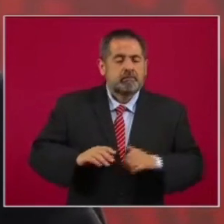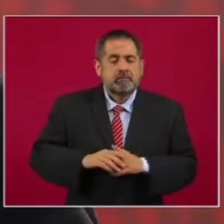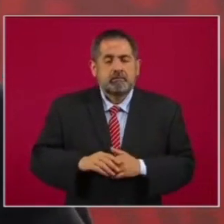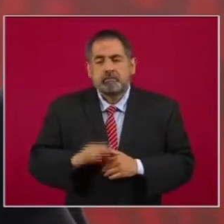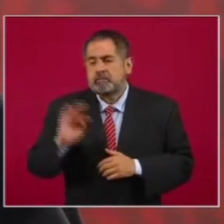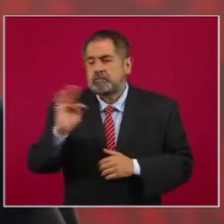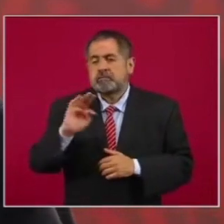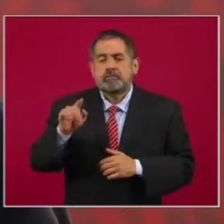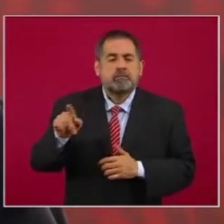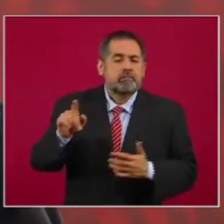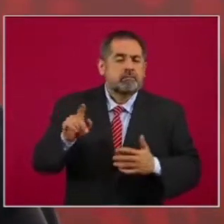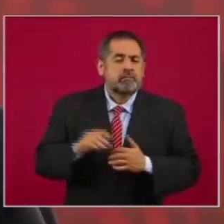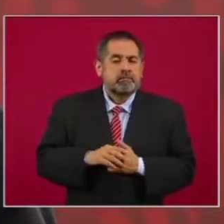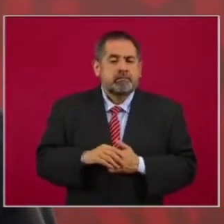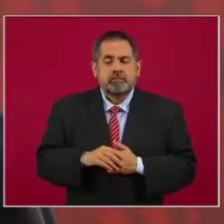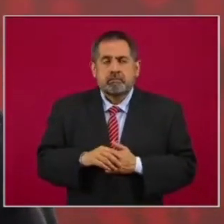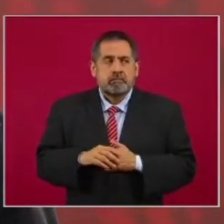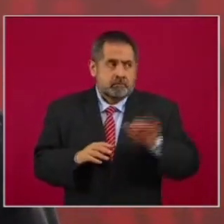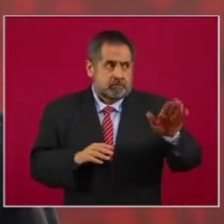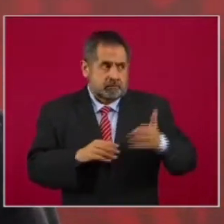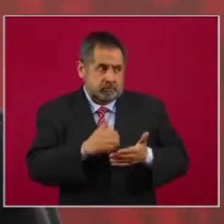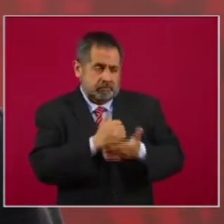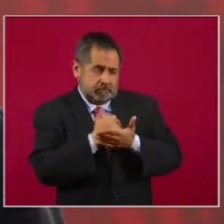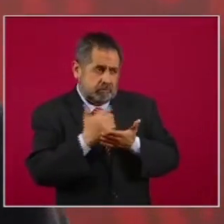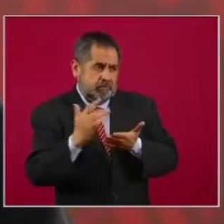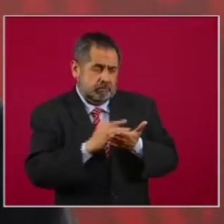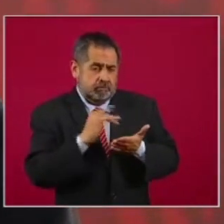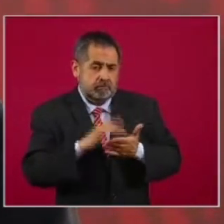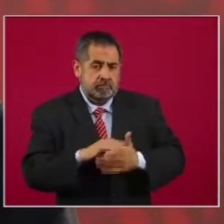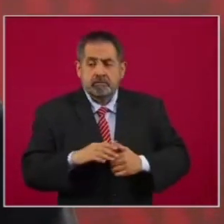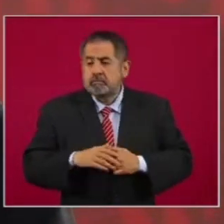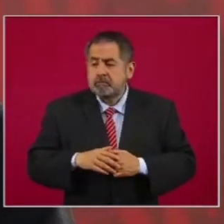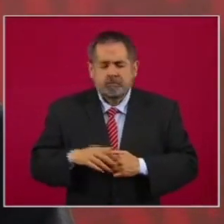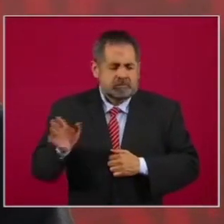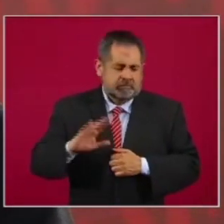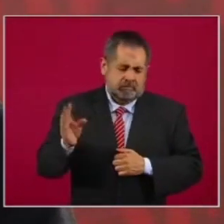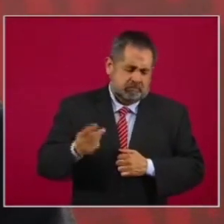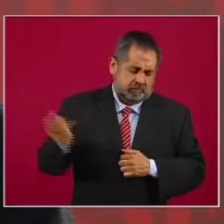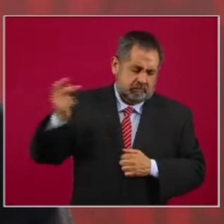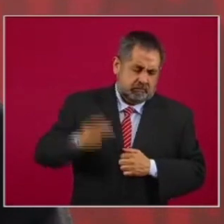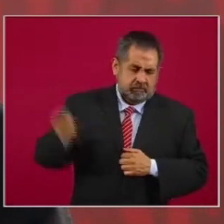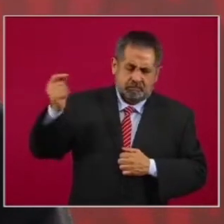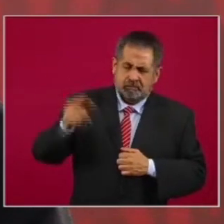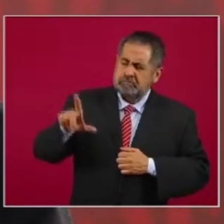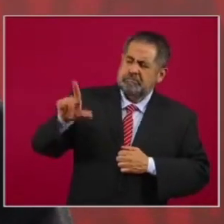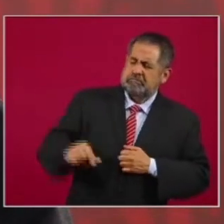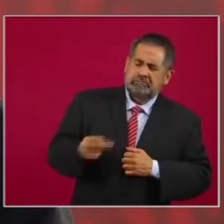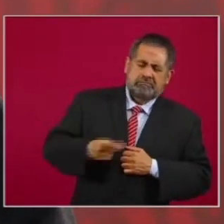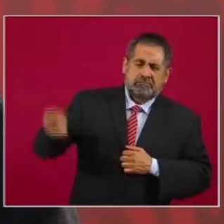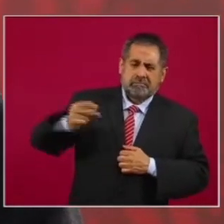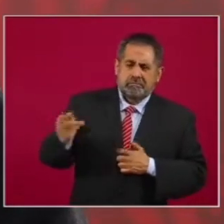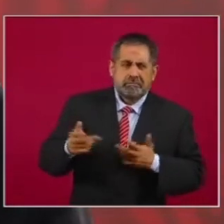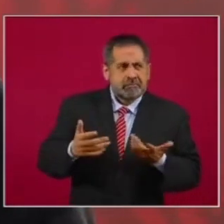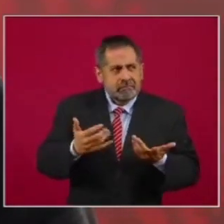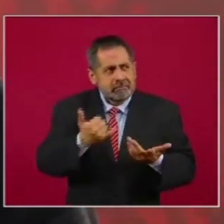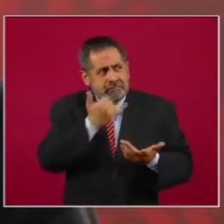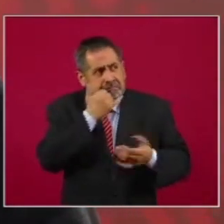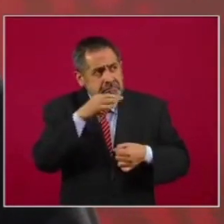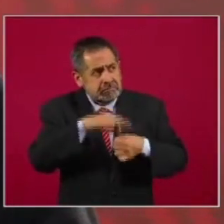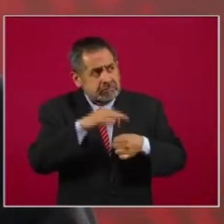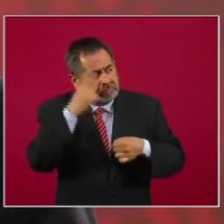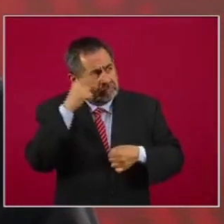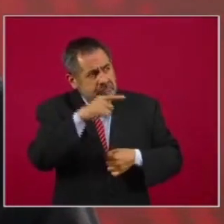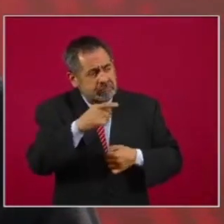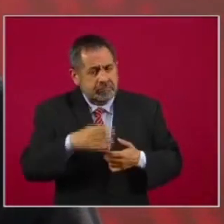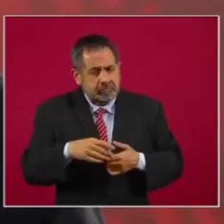pedir algún apoyo, hasta los corrían, los humillaban. ¿Qué vienes